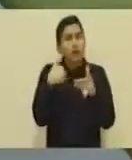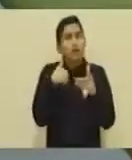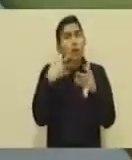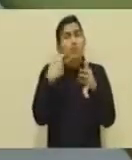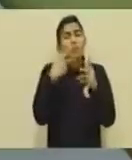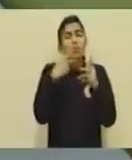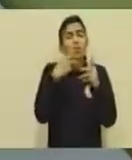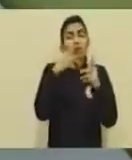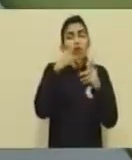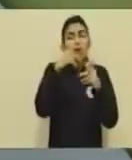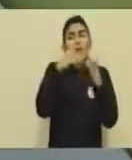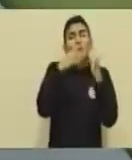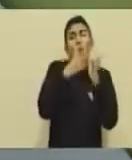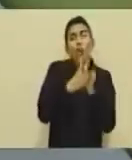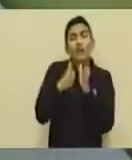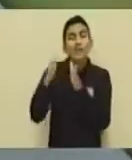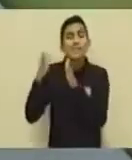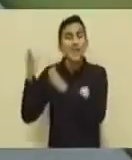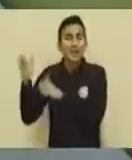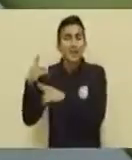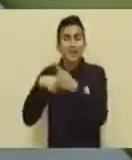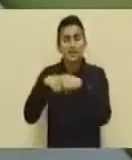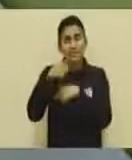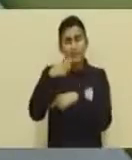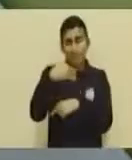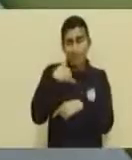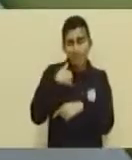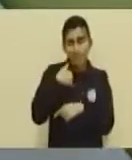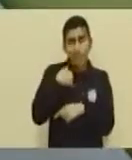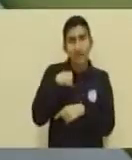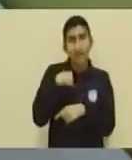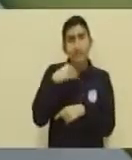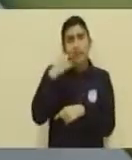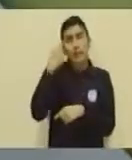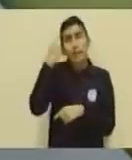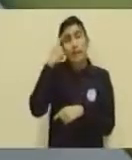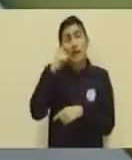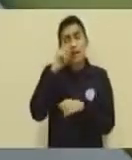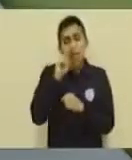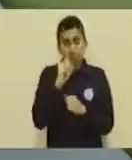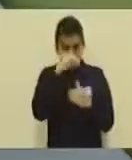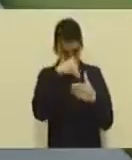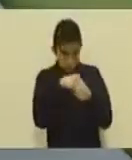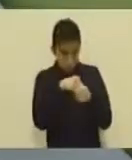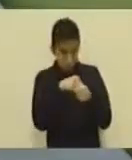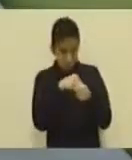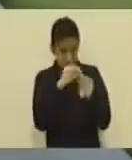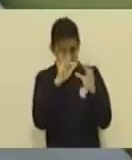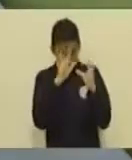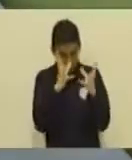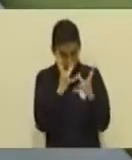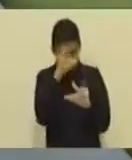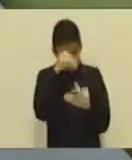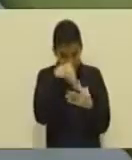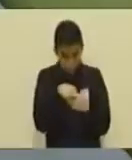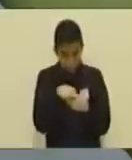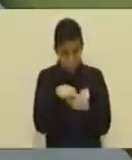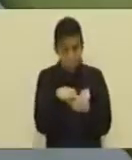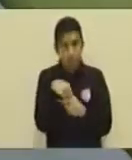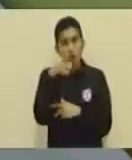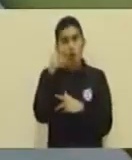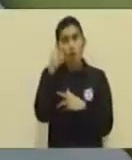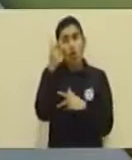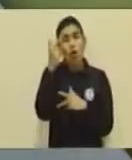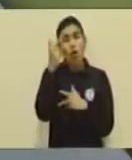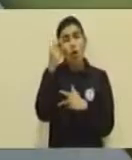el reordenamiento que los electrones de valencia se tienen a nivel de